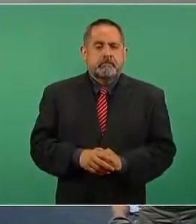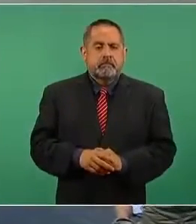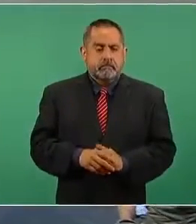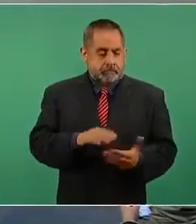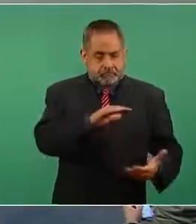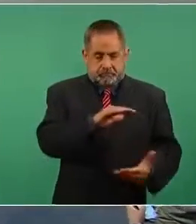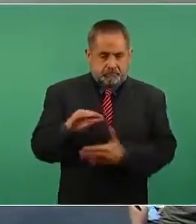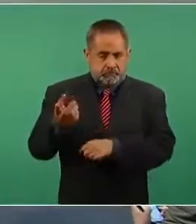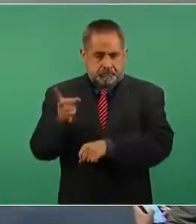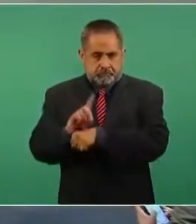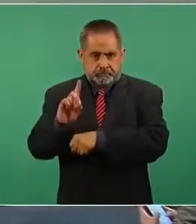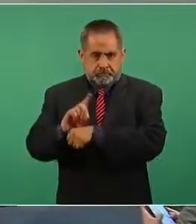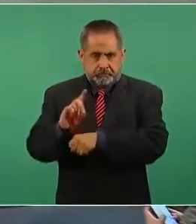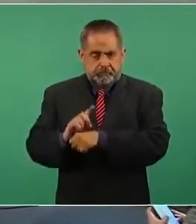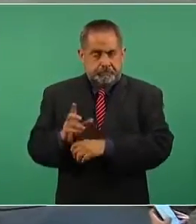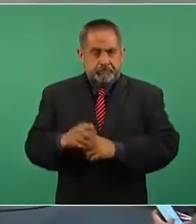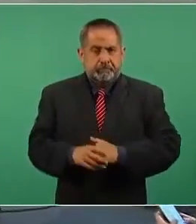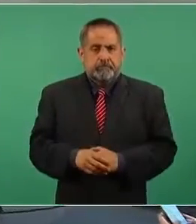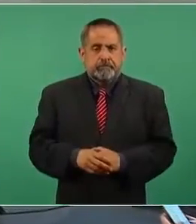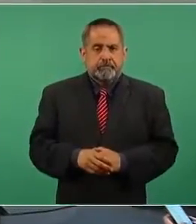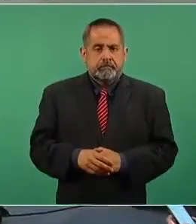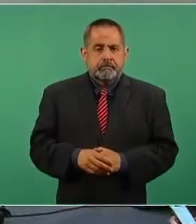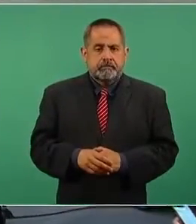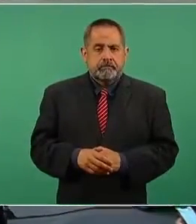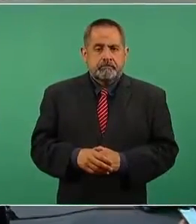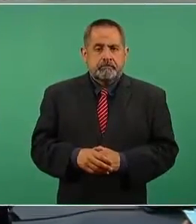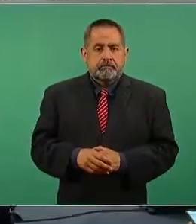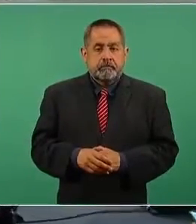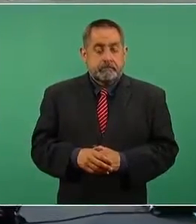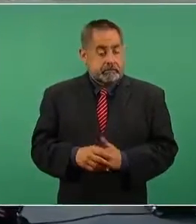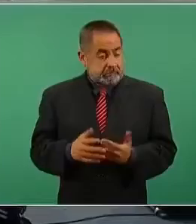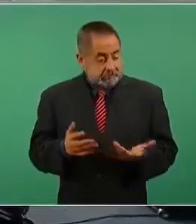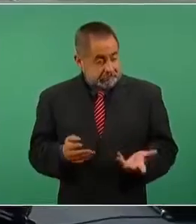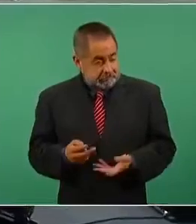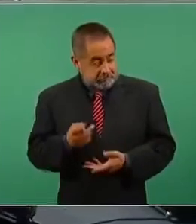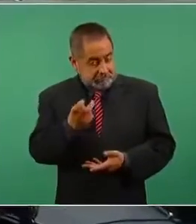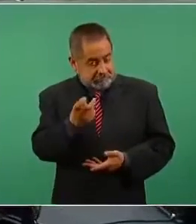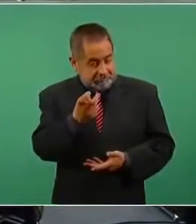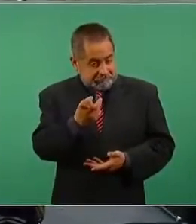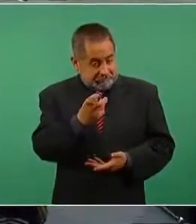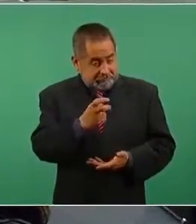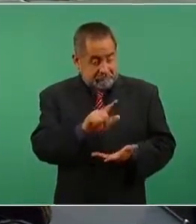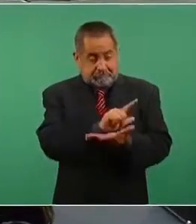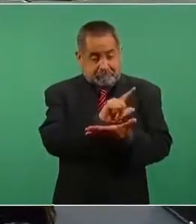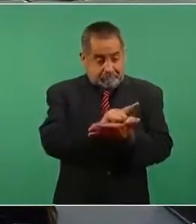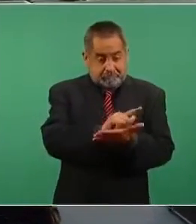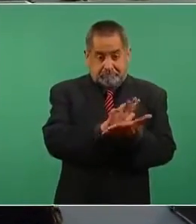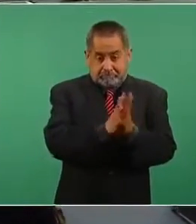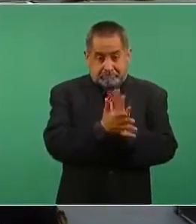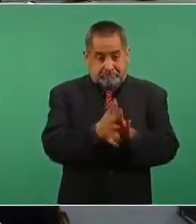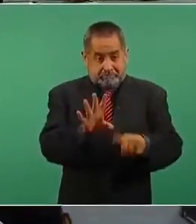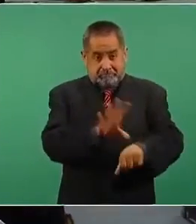barriles diarios. Y esta es la reforma energética.